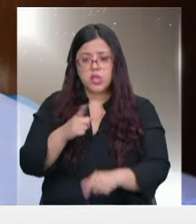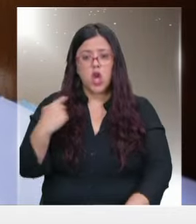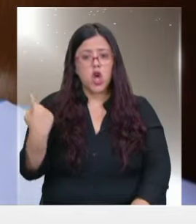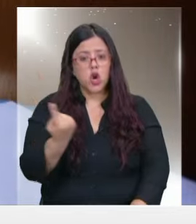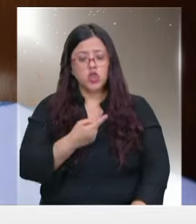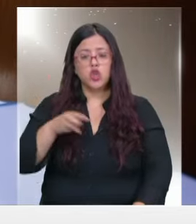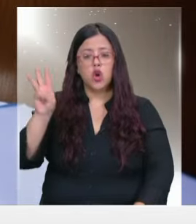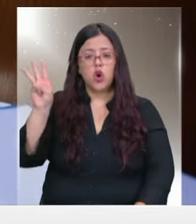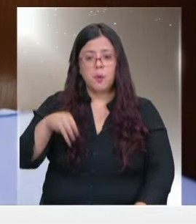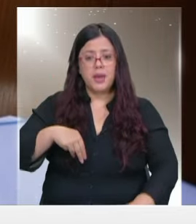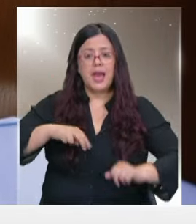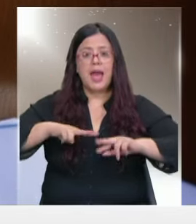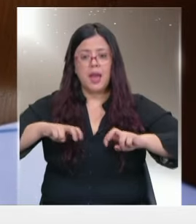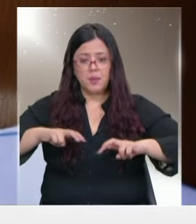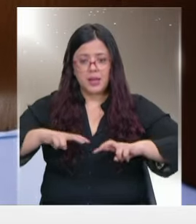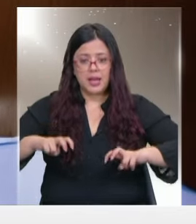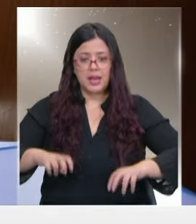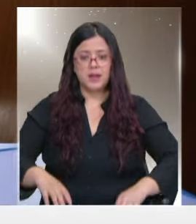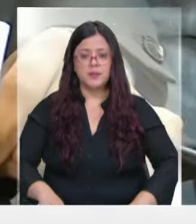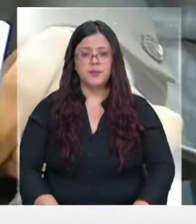Mega Investiga.